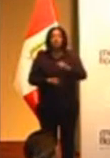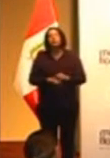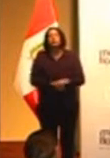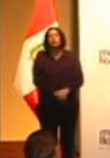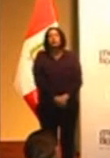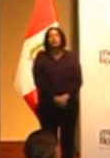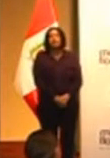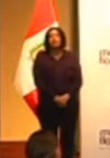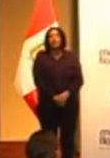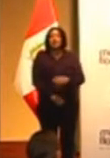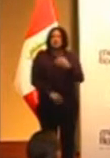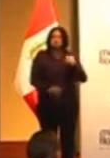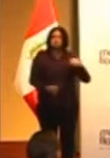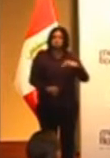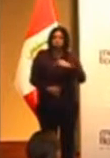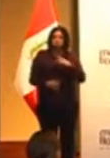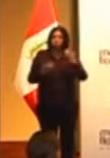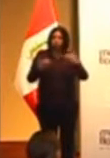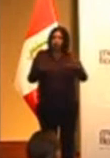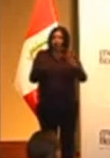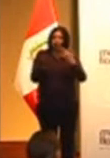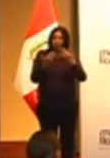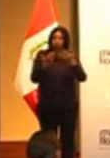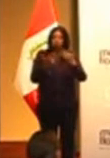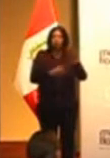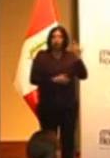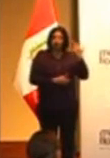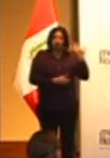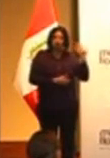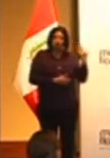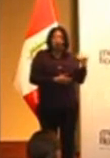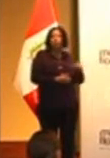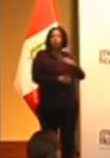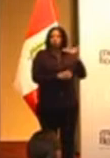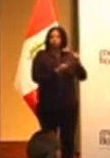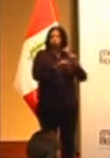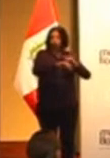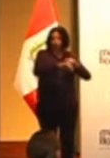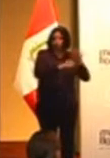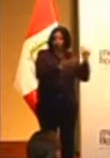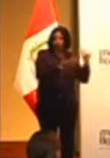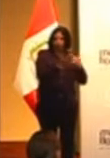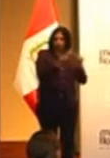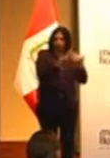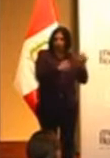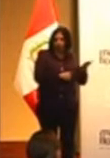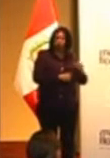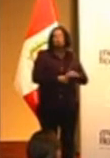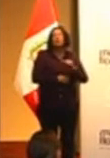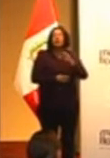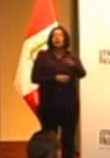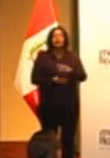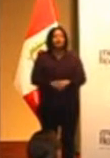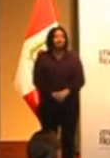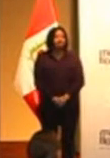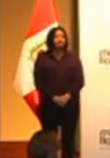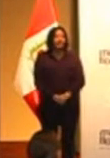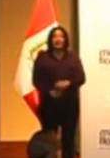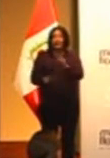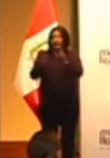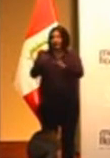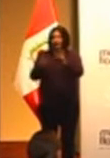Fíjense ustedes algo que hemos ya conversado o dicho en algún otro momento. El grueso de